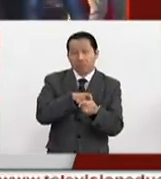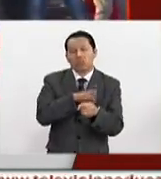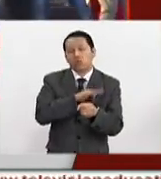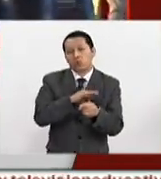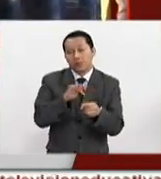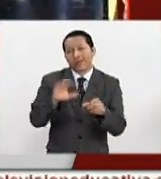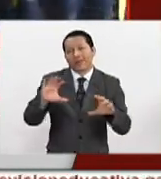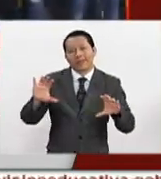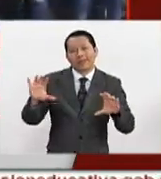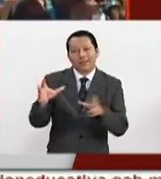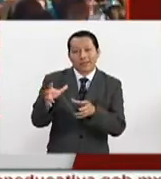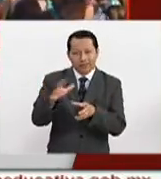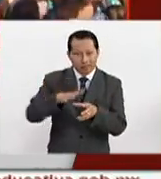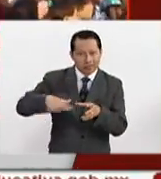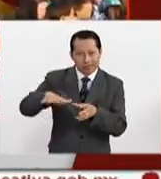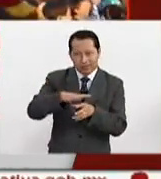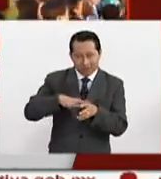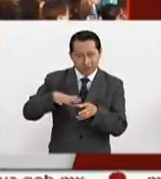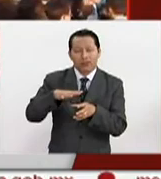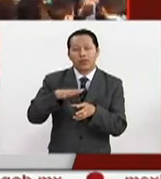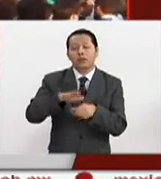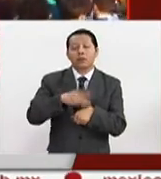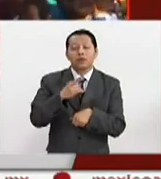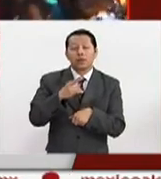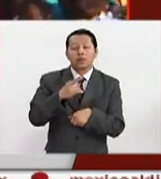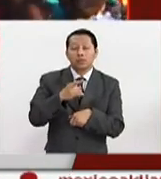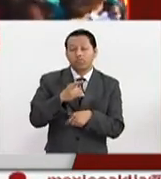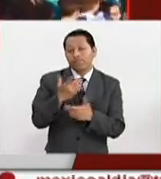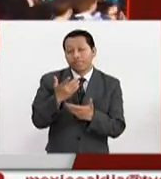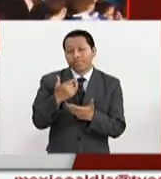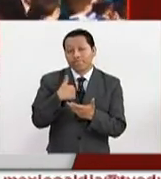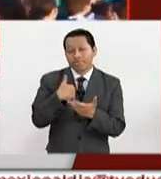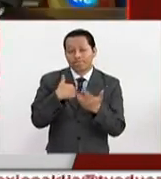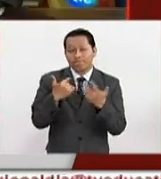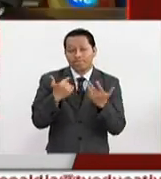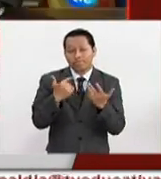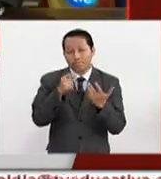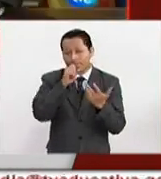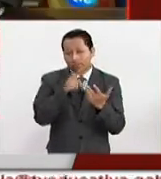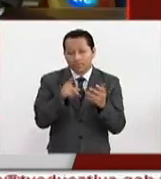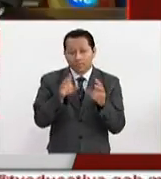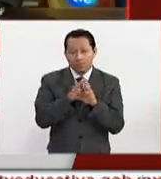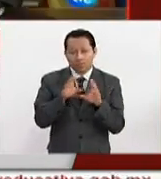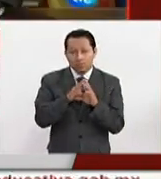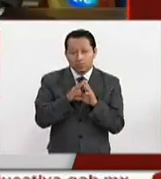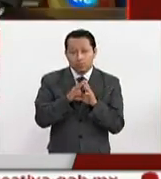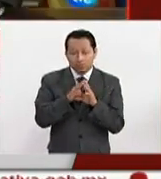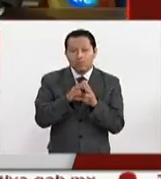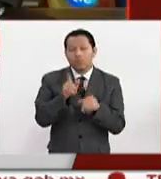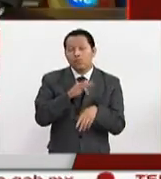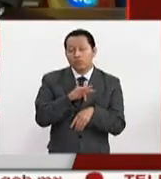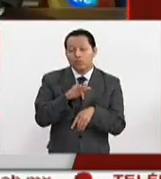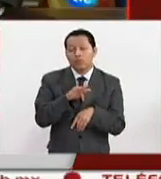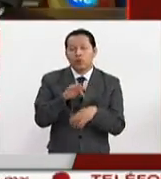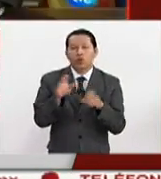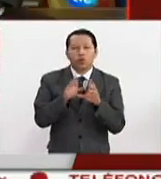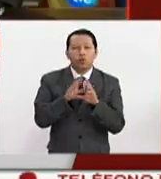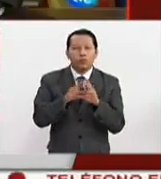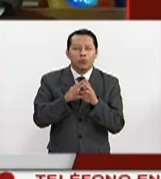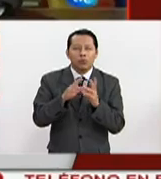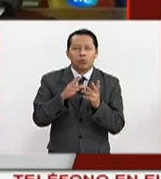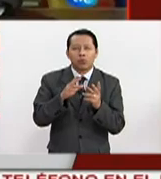a los españoles, no solo a los catalanes, es decir, yo también tengo, pues sí, no las capacidades, pero digamos